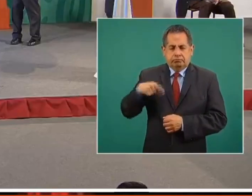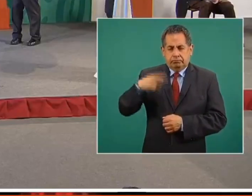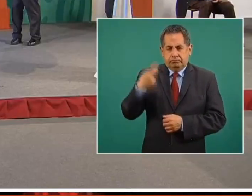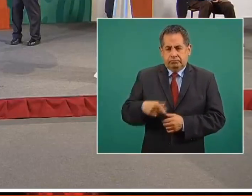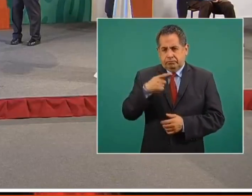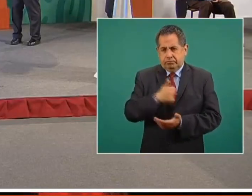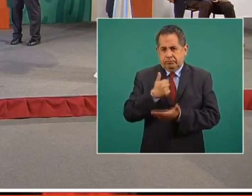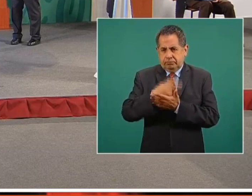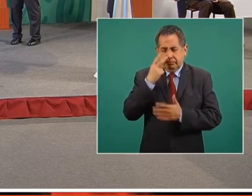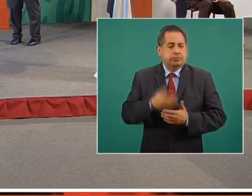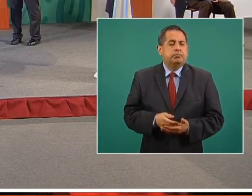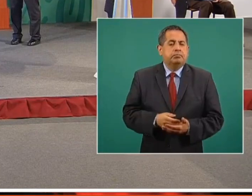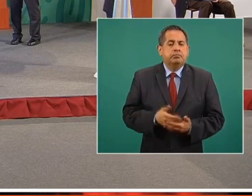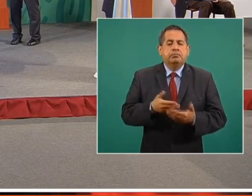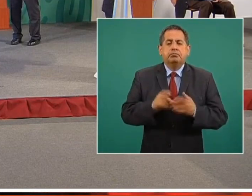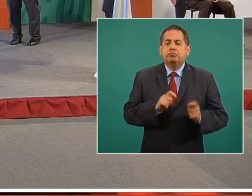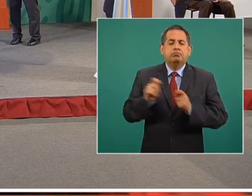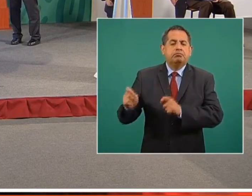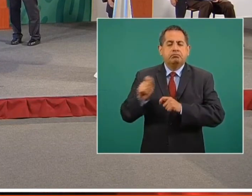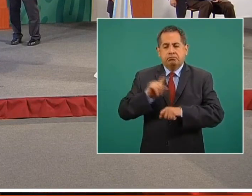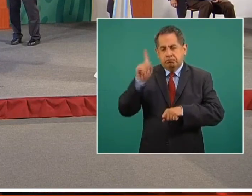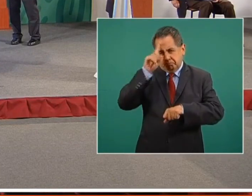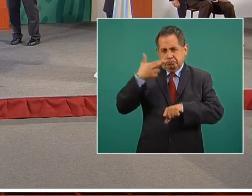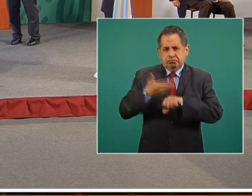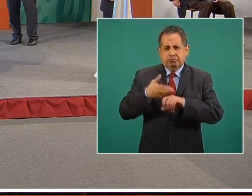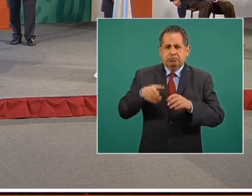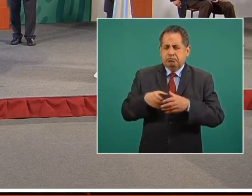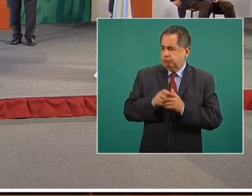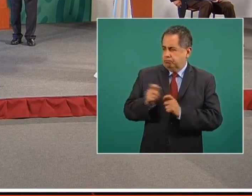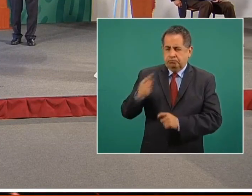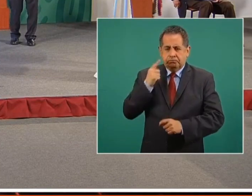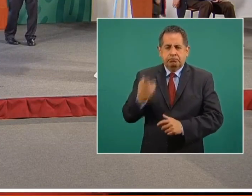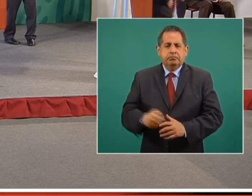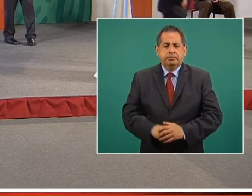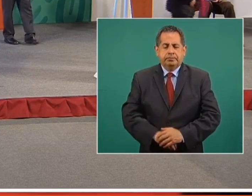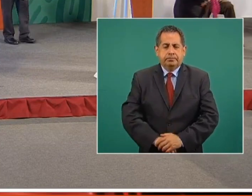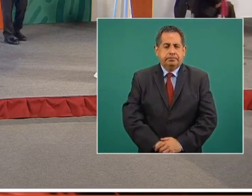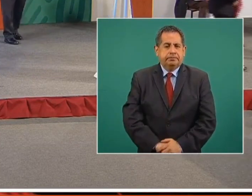la palabra al consejero jurídico, por favor.